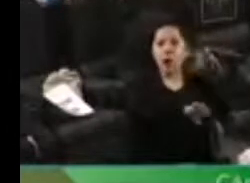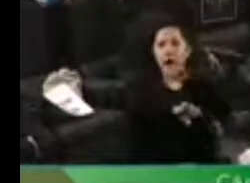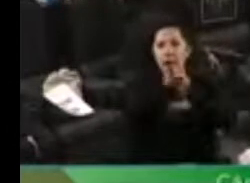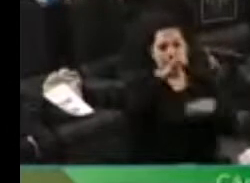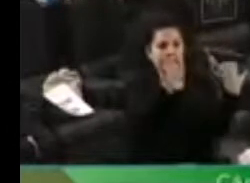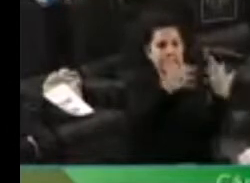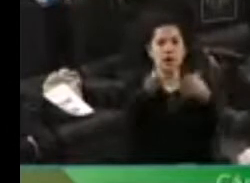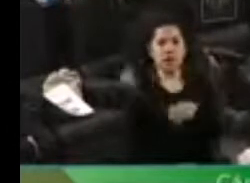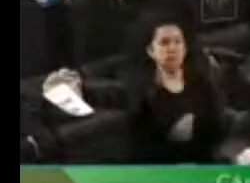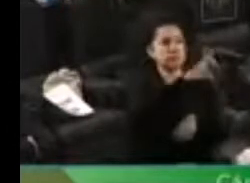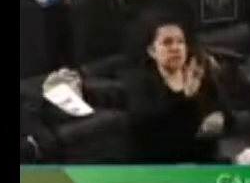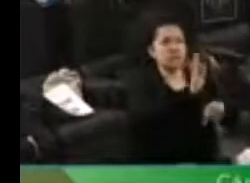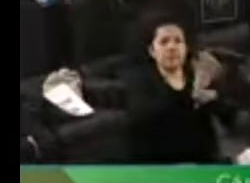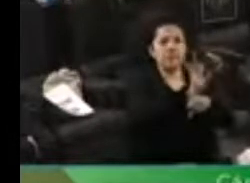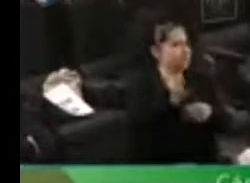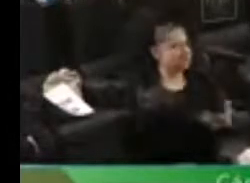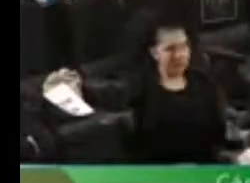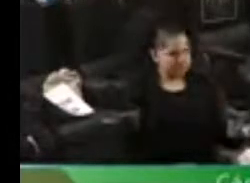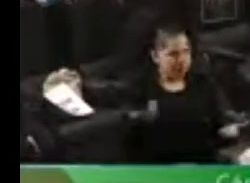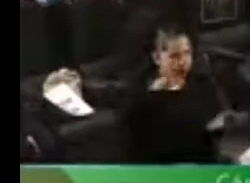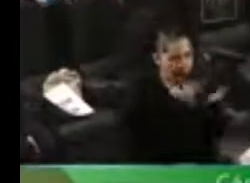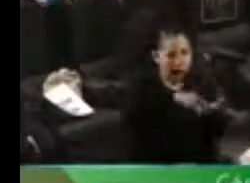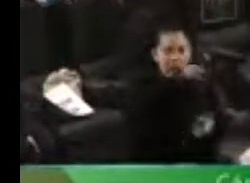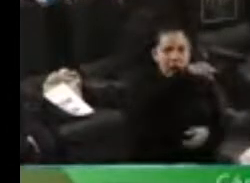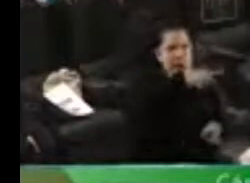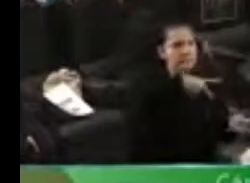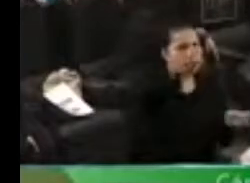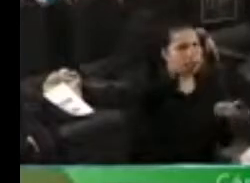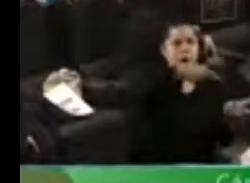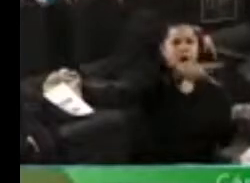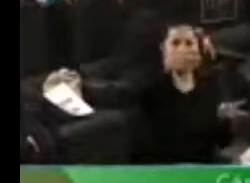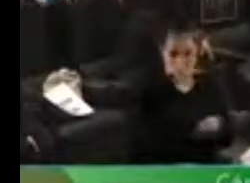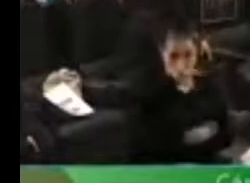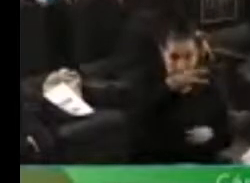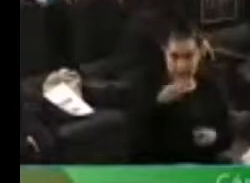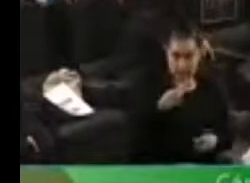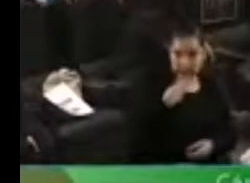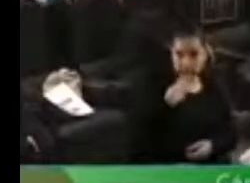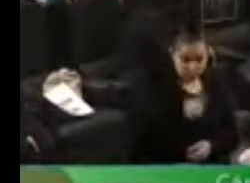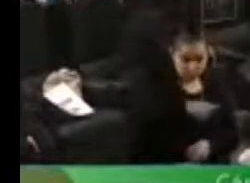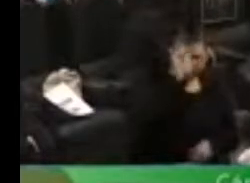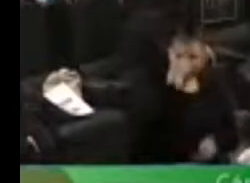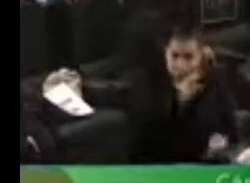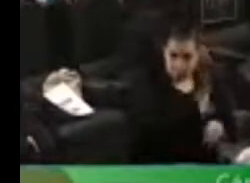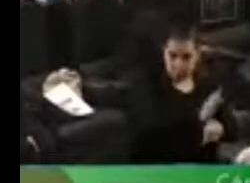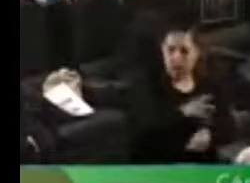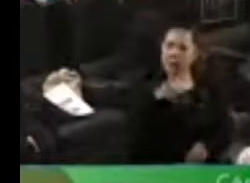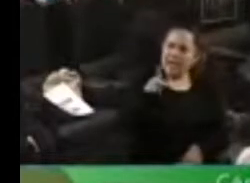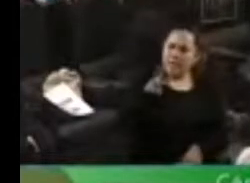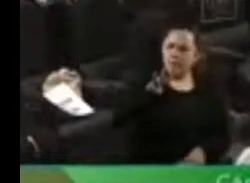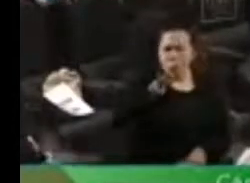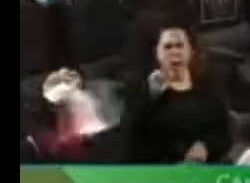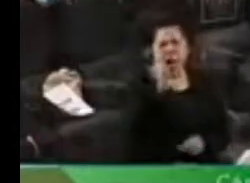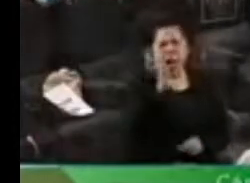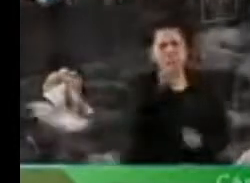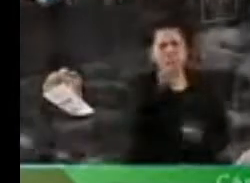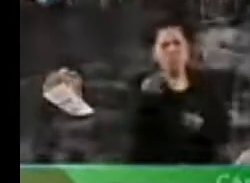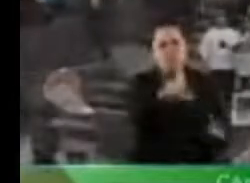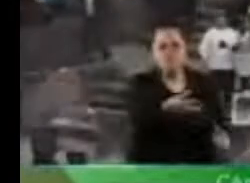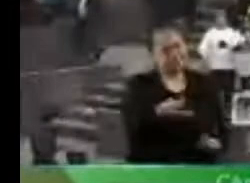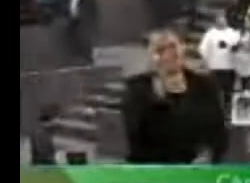2 años de pandemia no nos regalaron ni un kilowatt, nos los han cobrado al precio más alto del mercado. Han